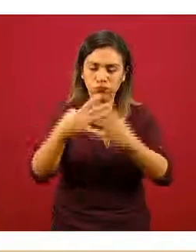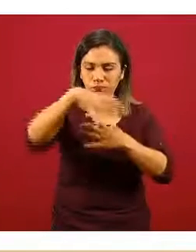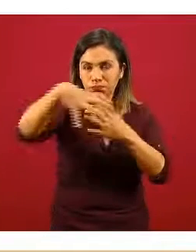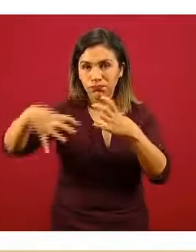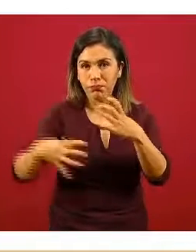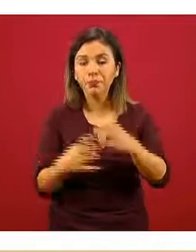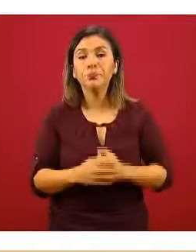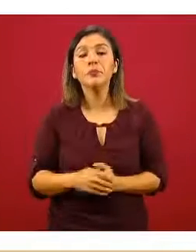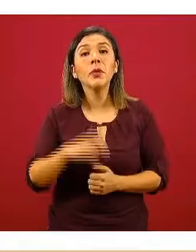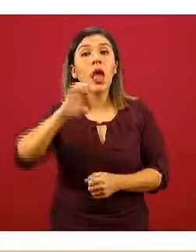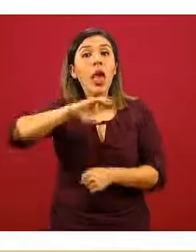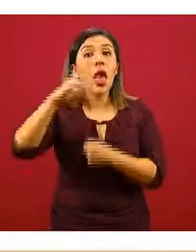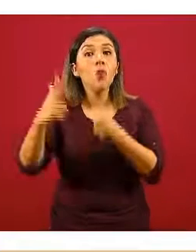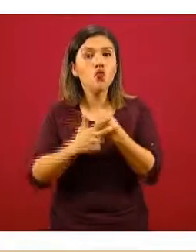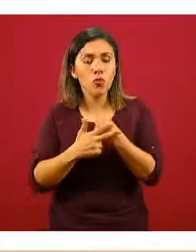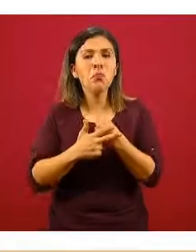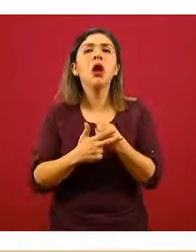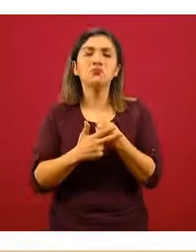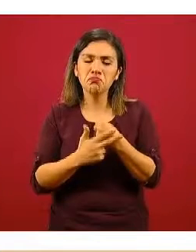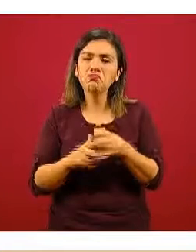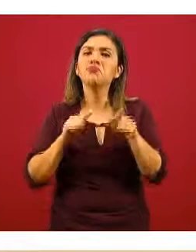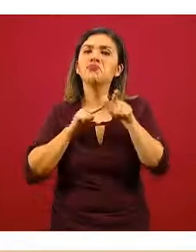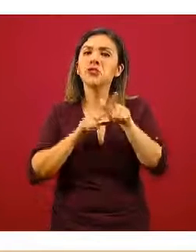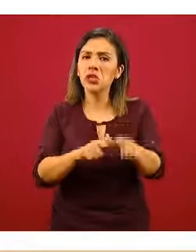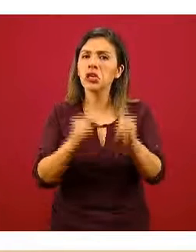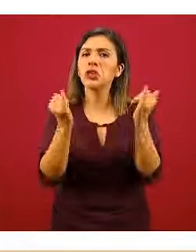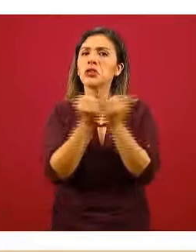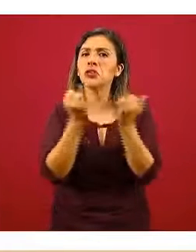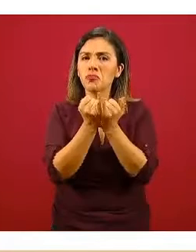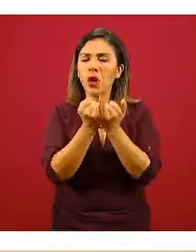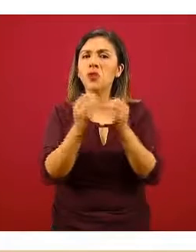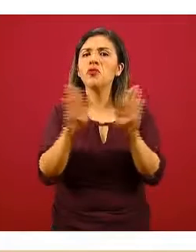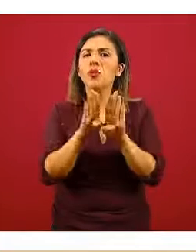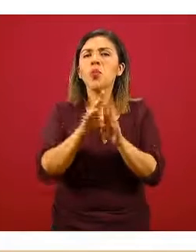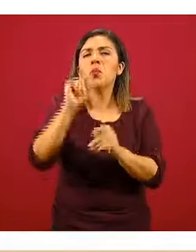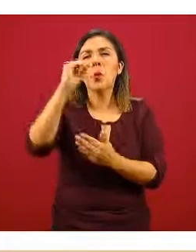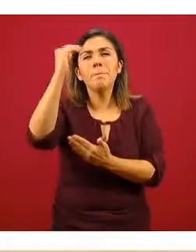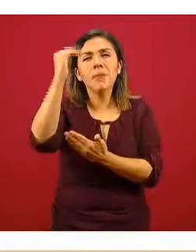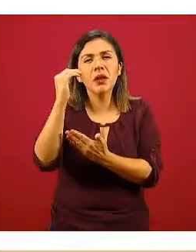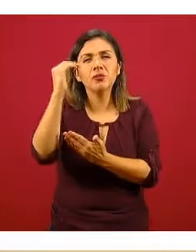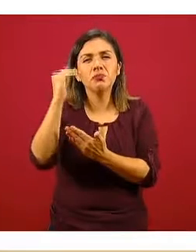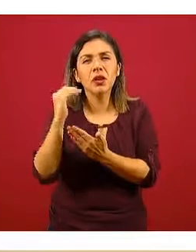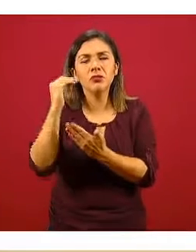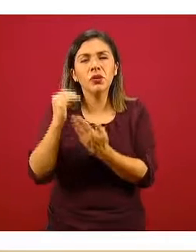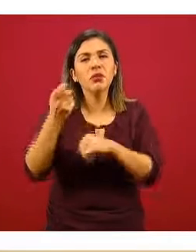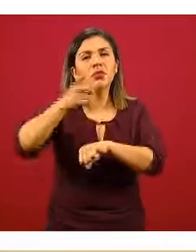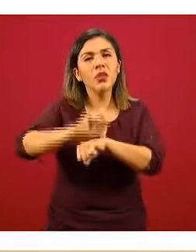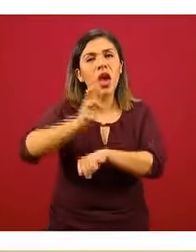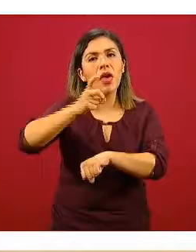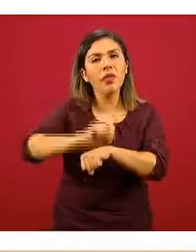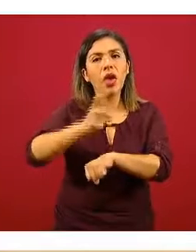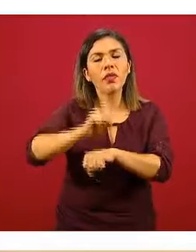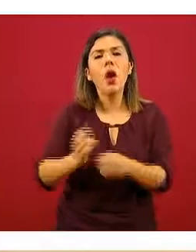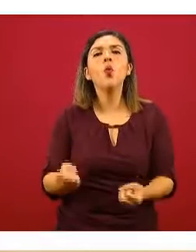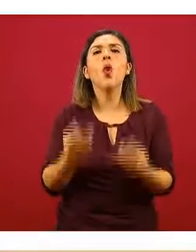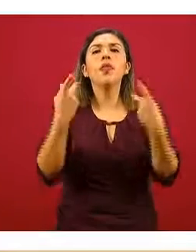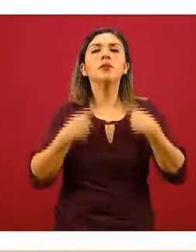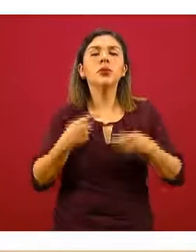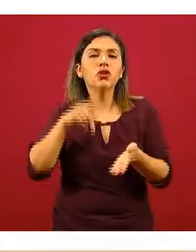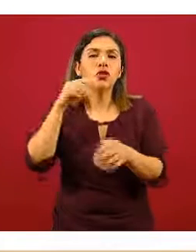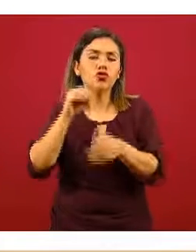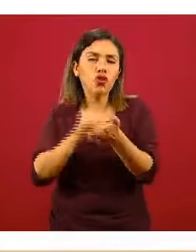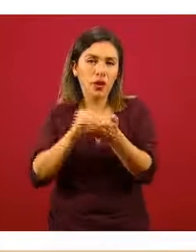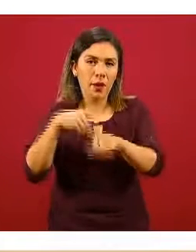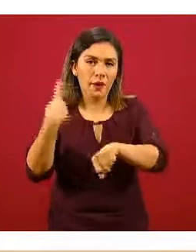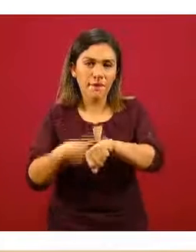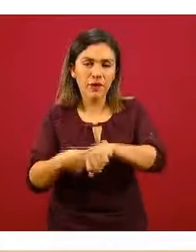aunque una reducción pequeña, pero se ha mantenido en esa tendencia de disminuir cada día su carga acumulada